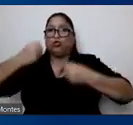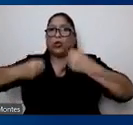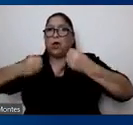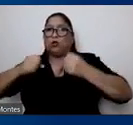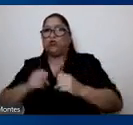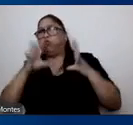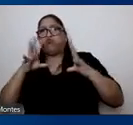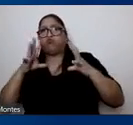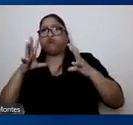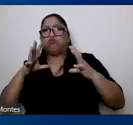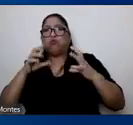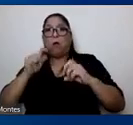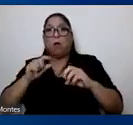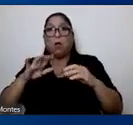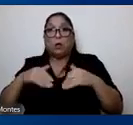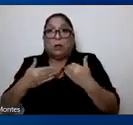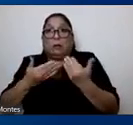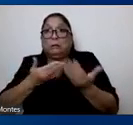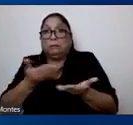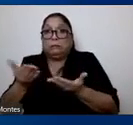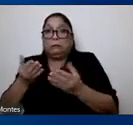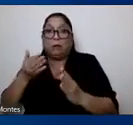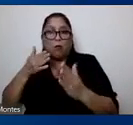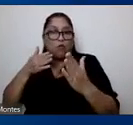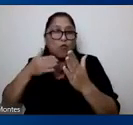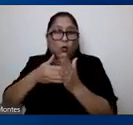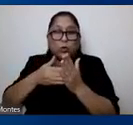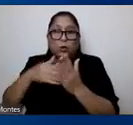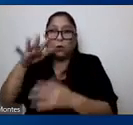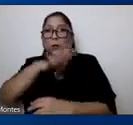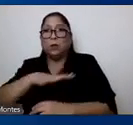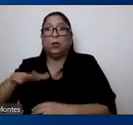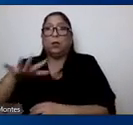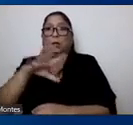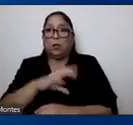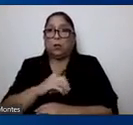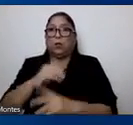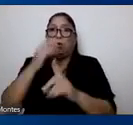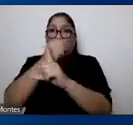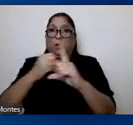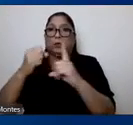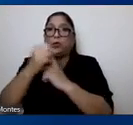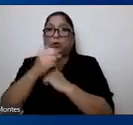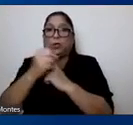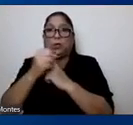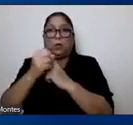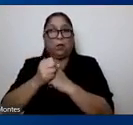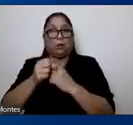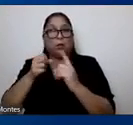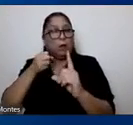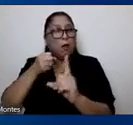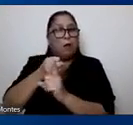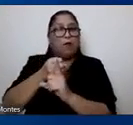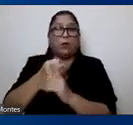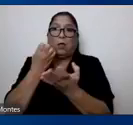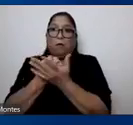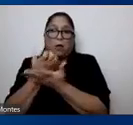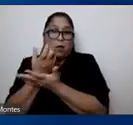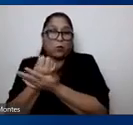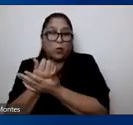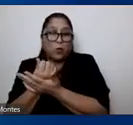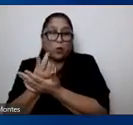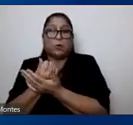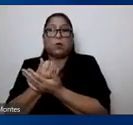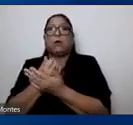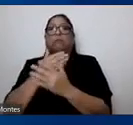que pues iban en contra de todo la sociedad, afectaba la economía